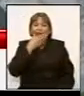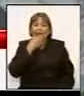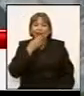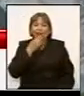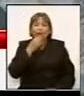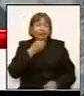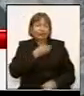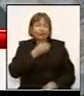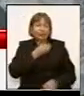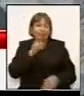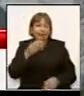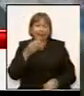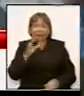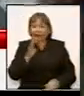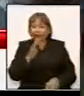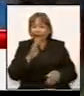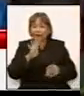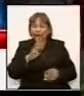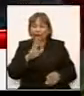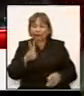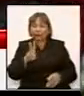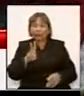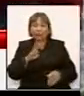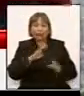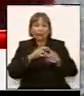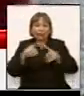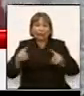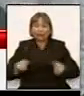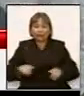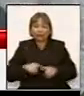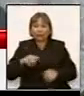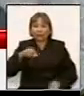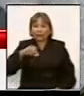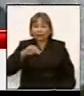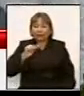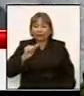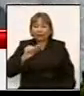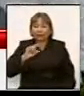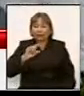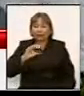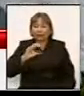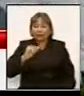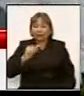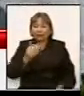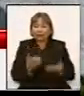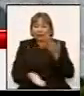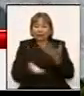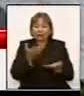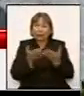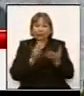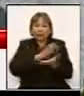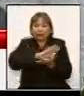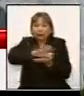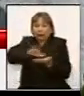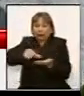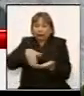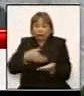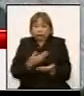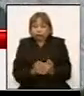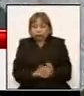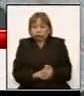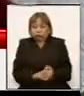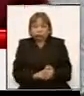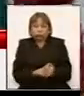mayo de 1995 las 42 mil hectáreas de terreno que corresponde a Paucar. casi la totalidad.